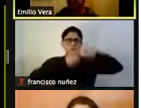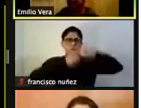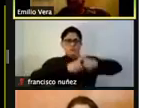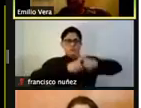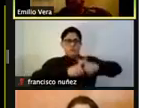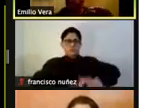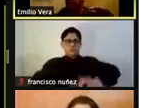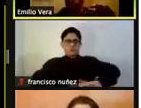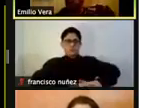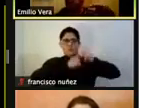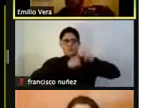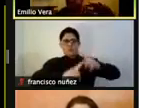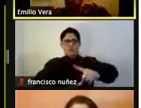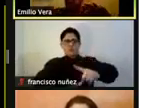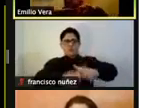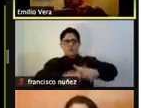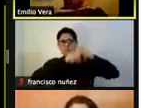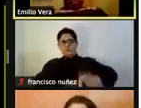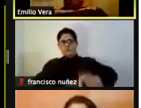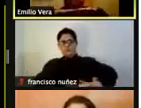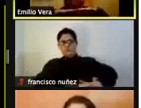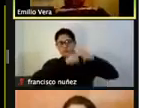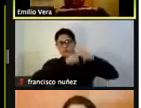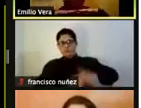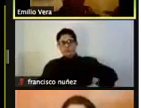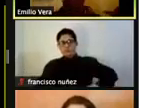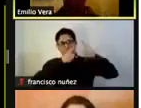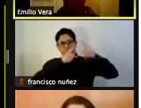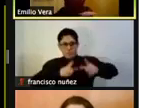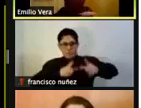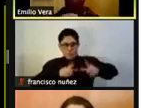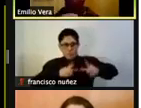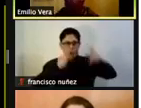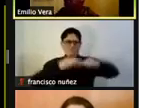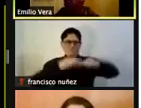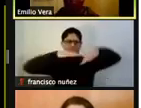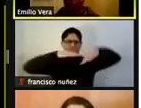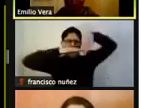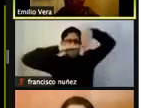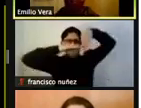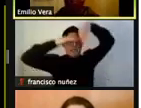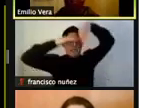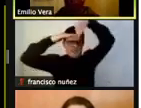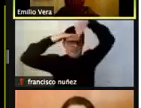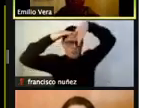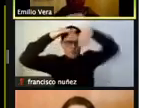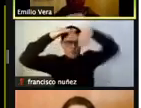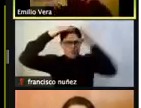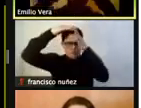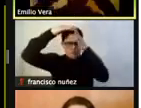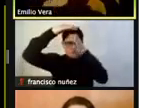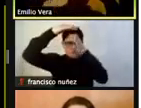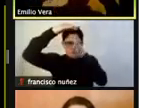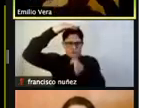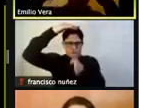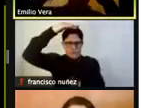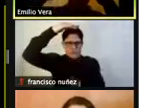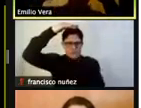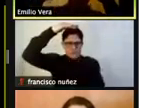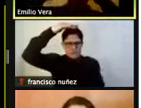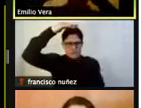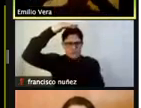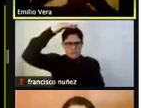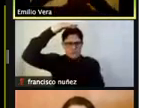superficie perfectamente horizontal. Y uno sabe exactamente desde dónde está midiendo y cuál es la cota